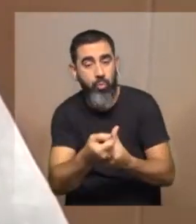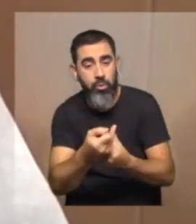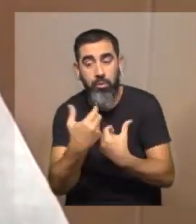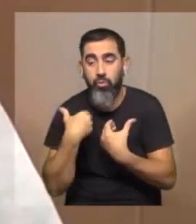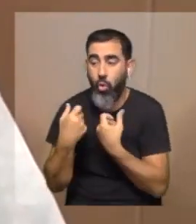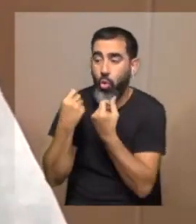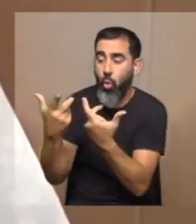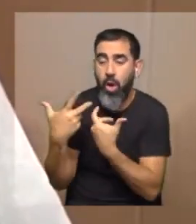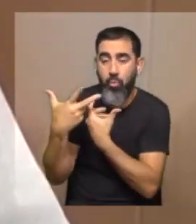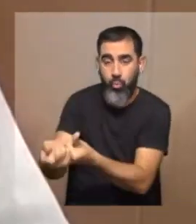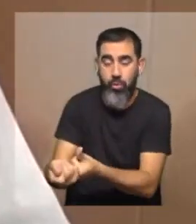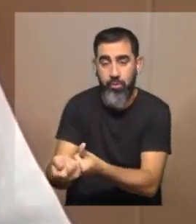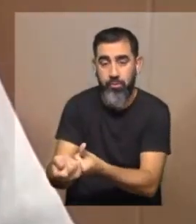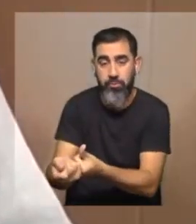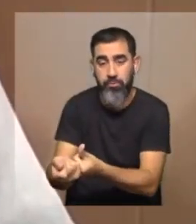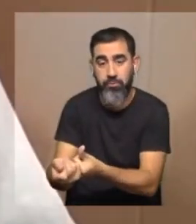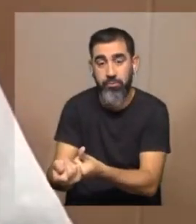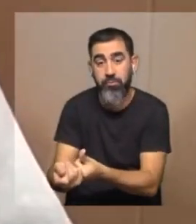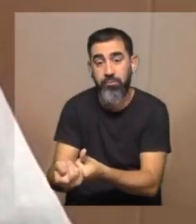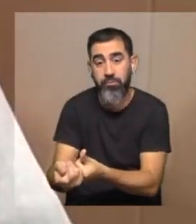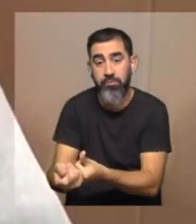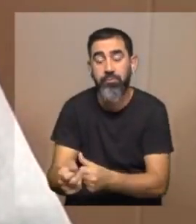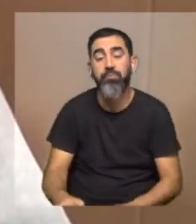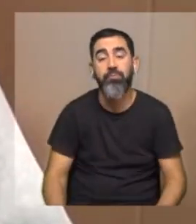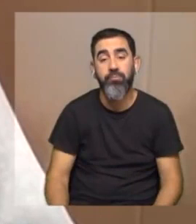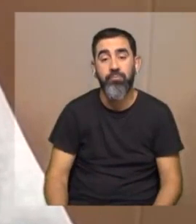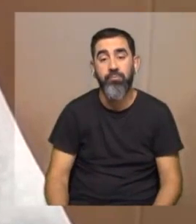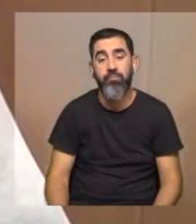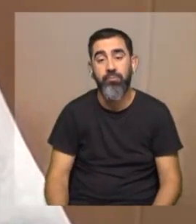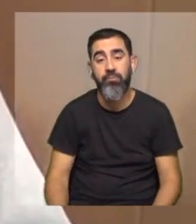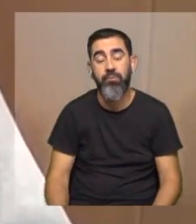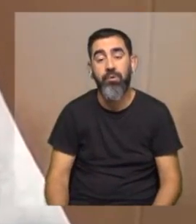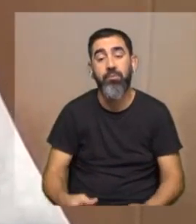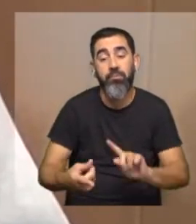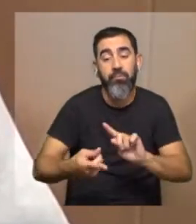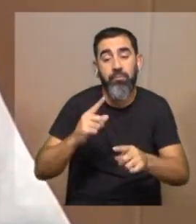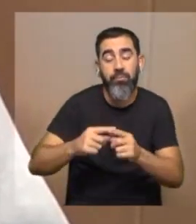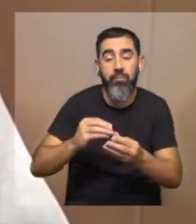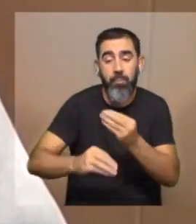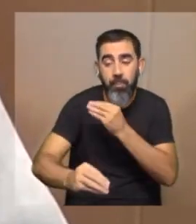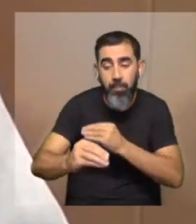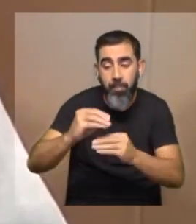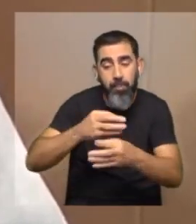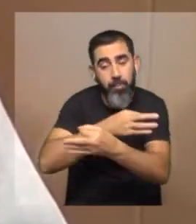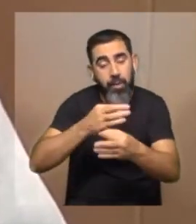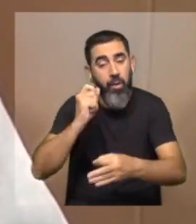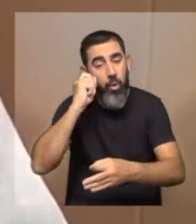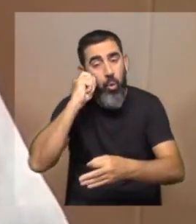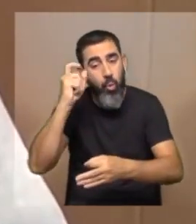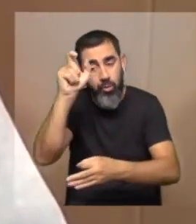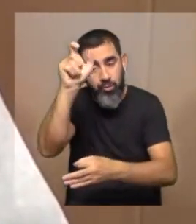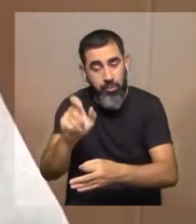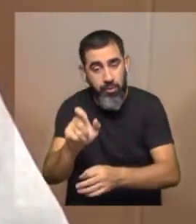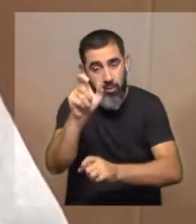de brindársela y esto realizado en una relación empática adecuada, ¿verdad? De conocimiento de otras